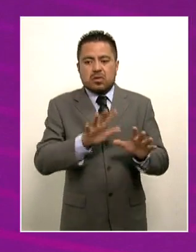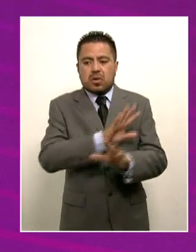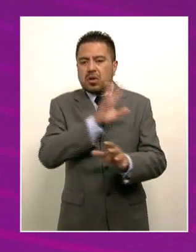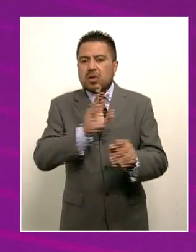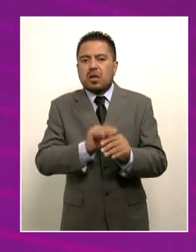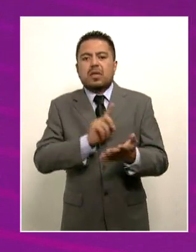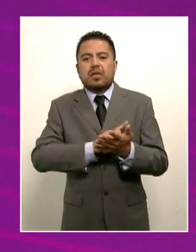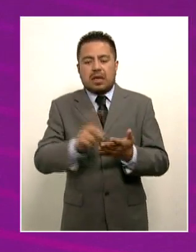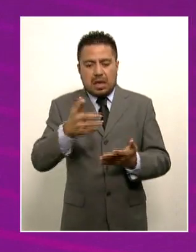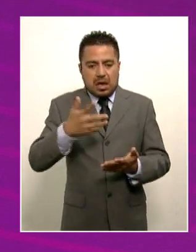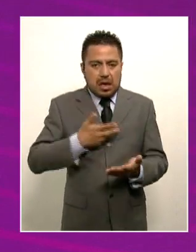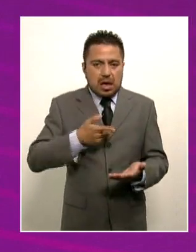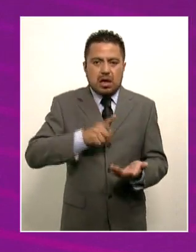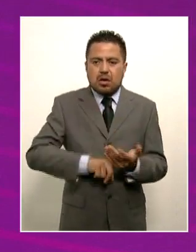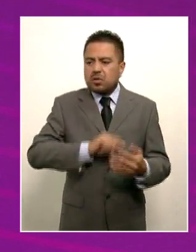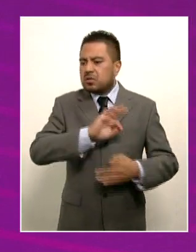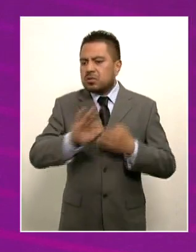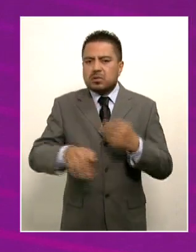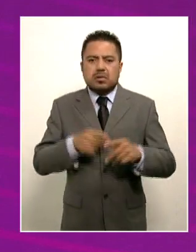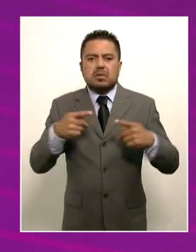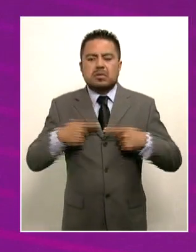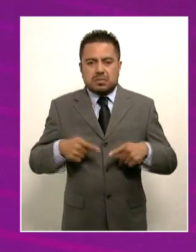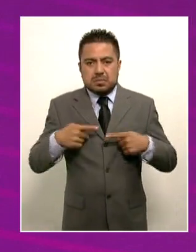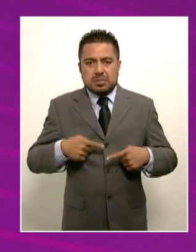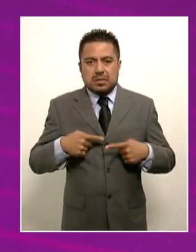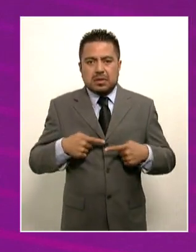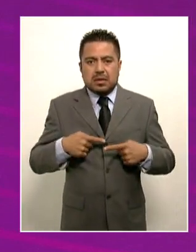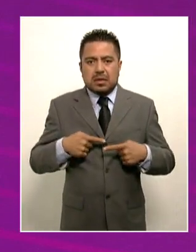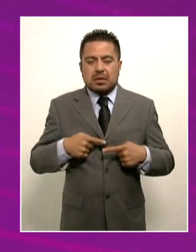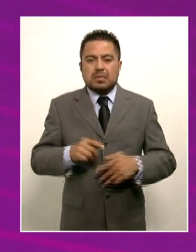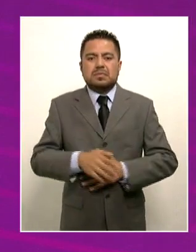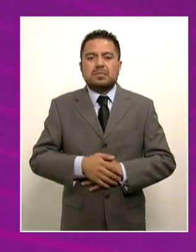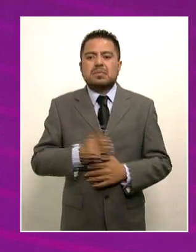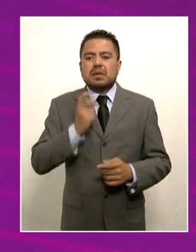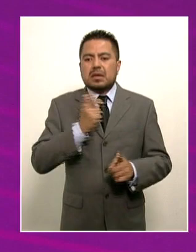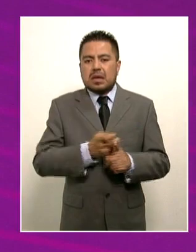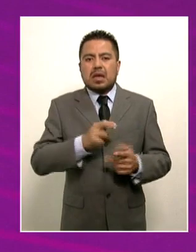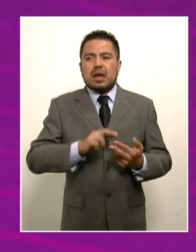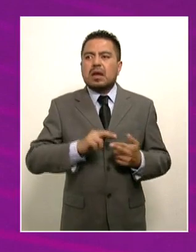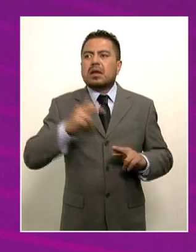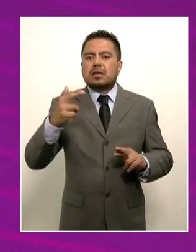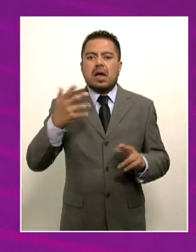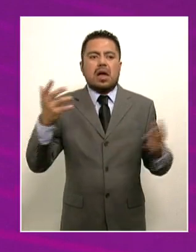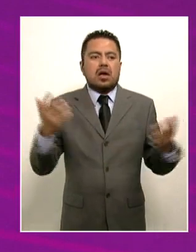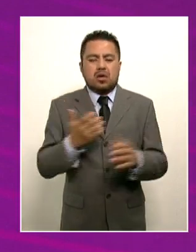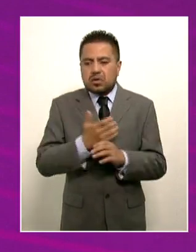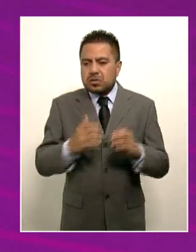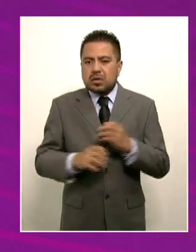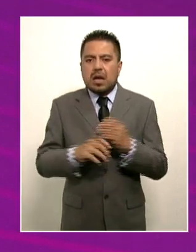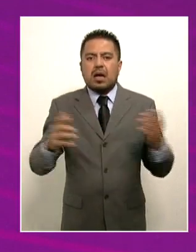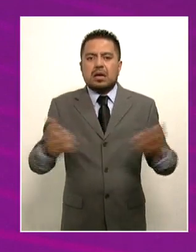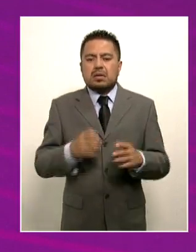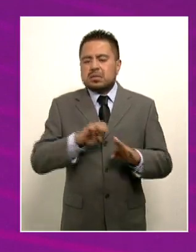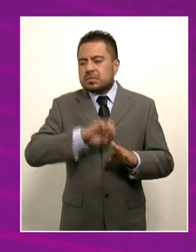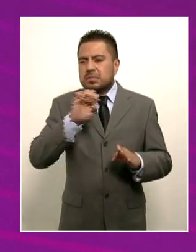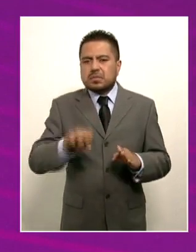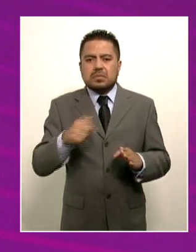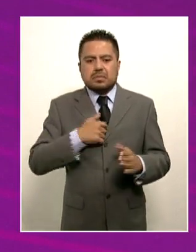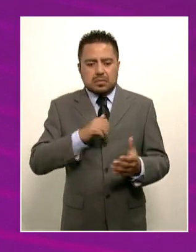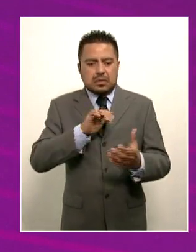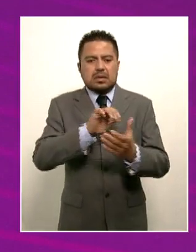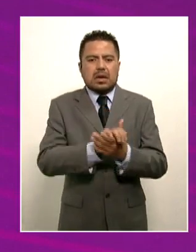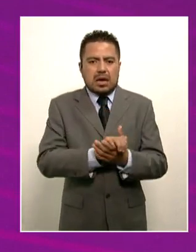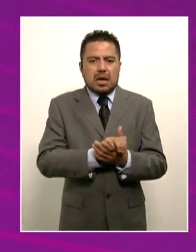derechos que tenemos todas y todos, pues se relacionan con cosas que hacemos, ¿no? Por ejemplo, tengo el derecho a